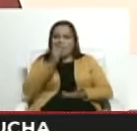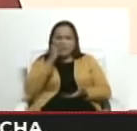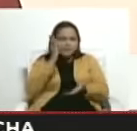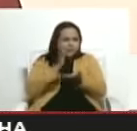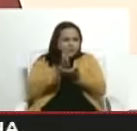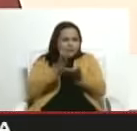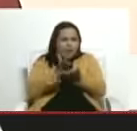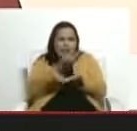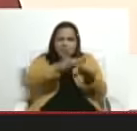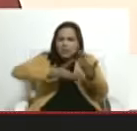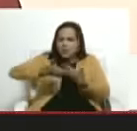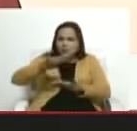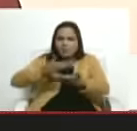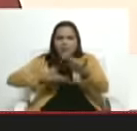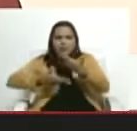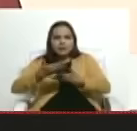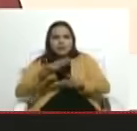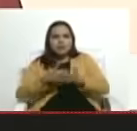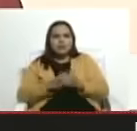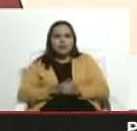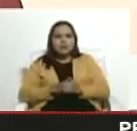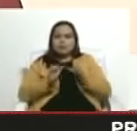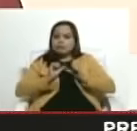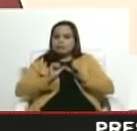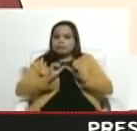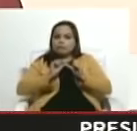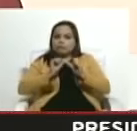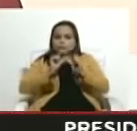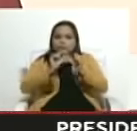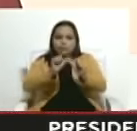una línea diplomática que mantiene.